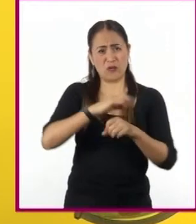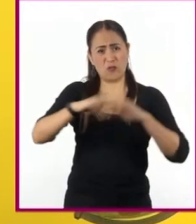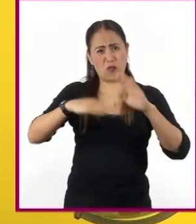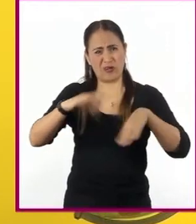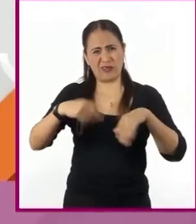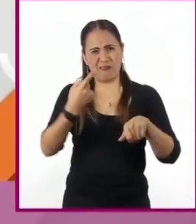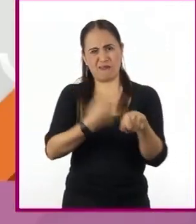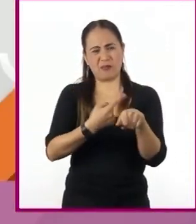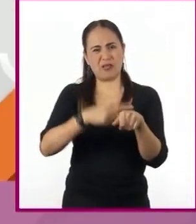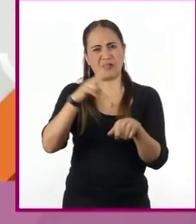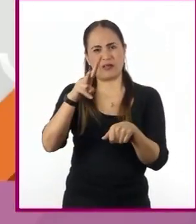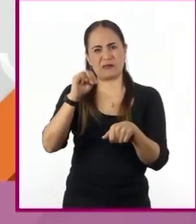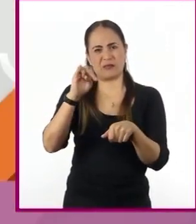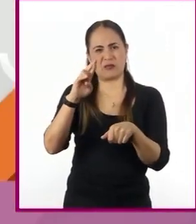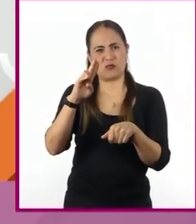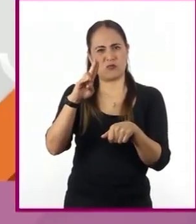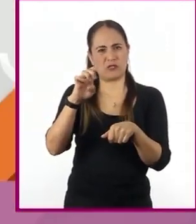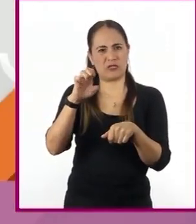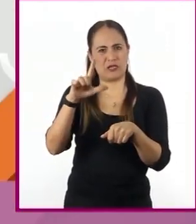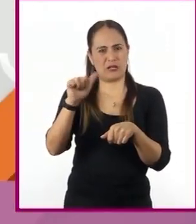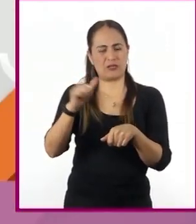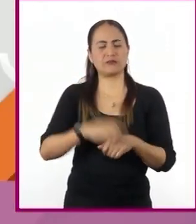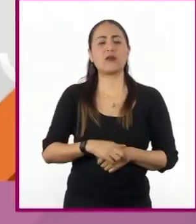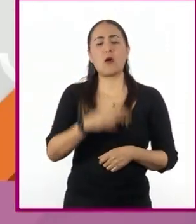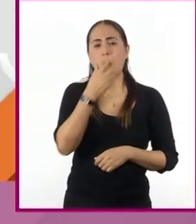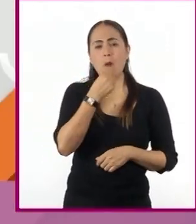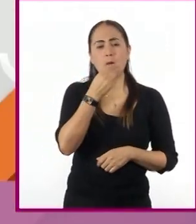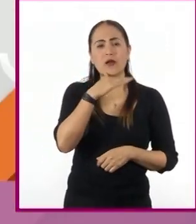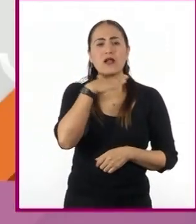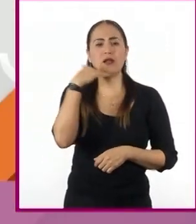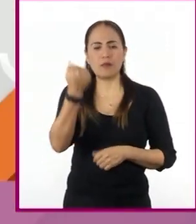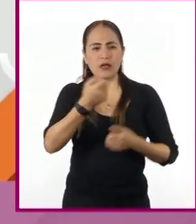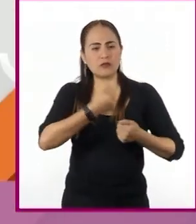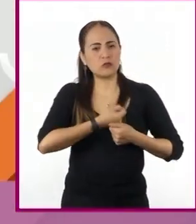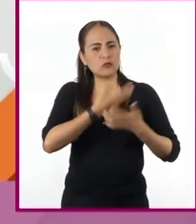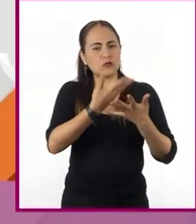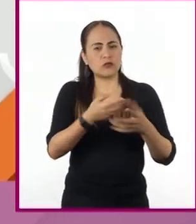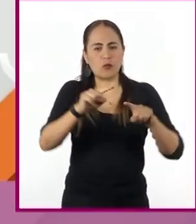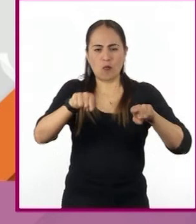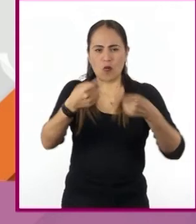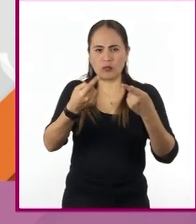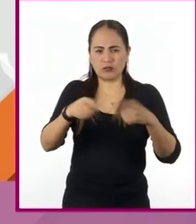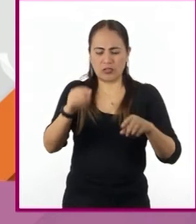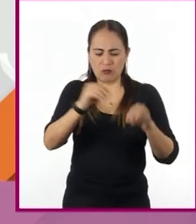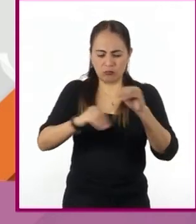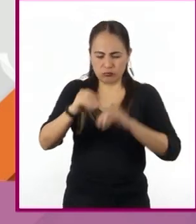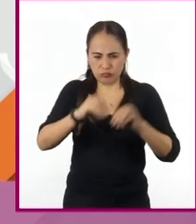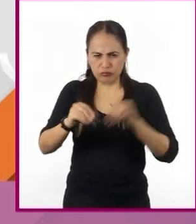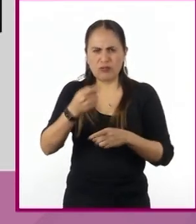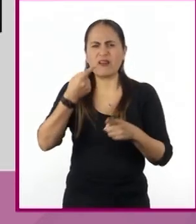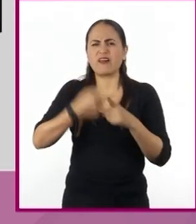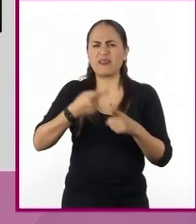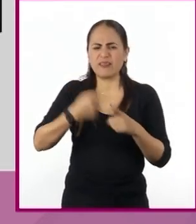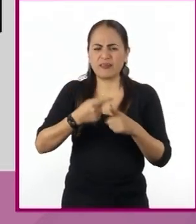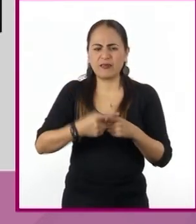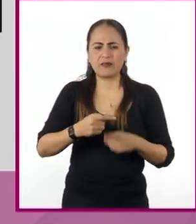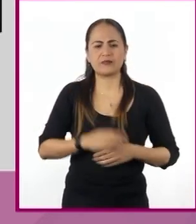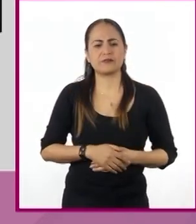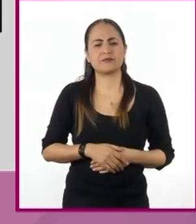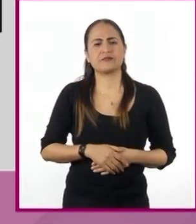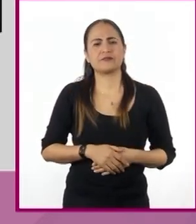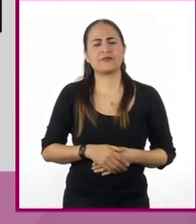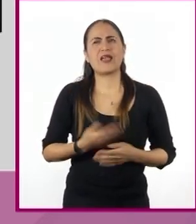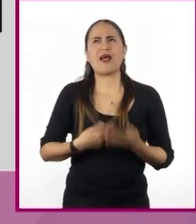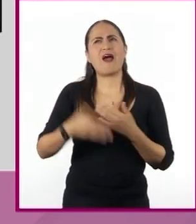sentido vertical. Compositor romántico alemán, autor de la Tercera Sinfonía Heroica. ¿De quién se trata? En una